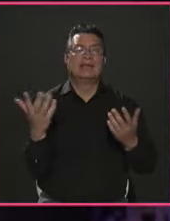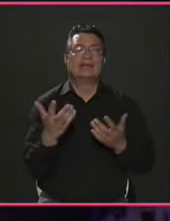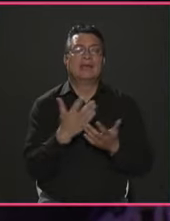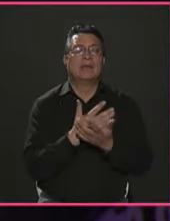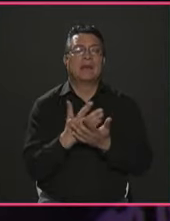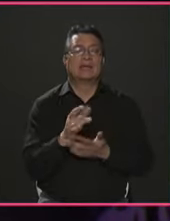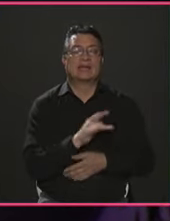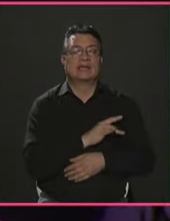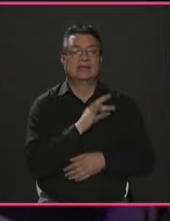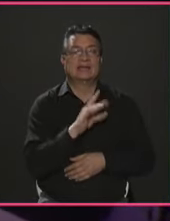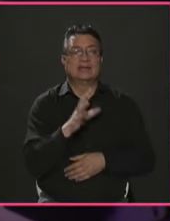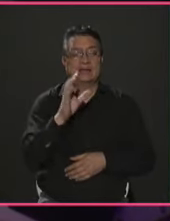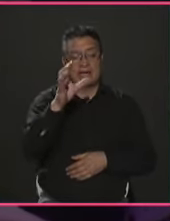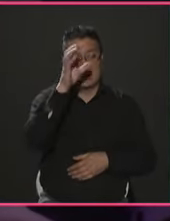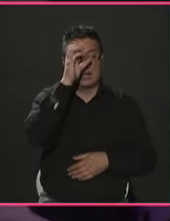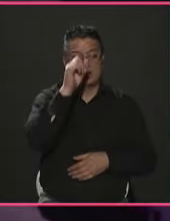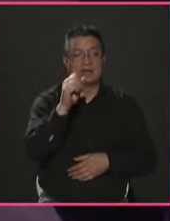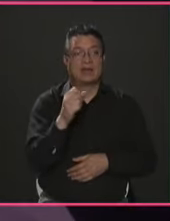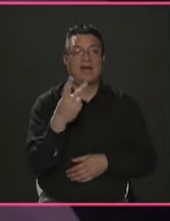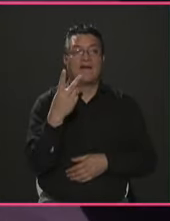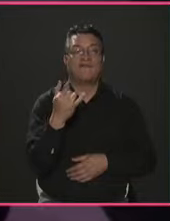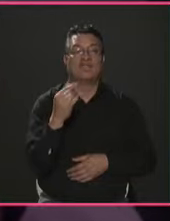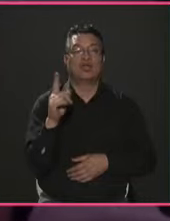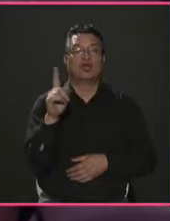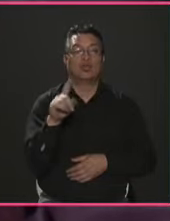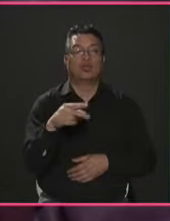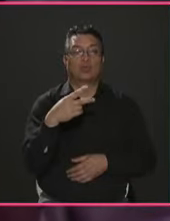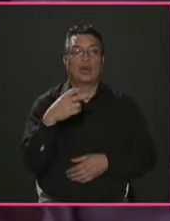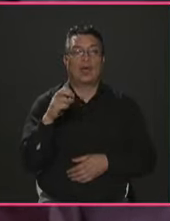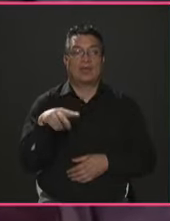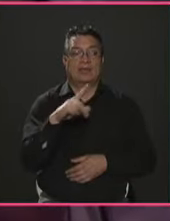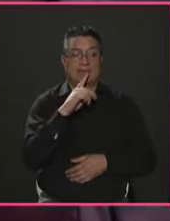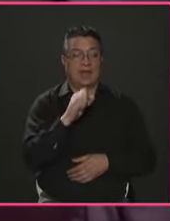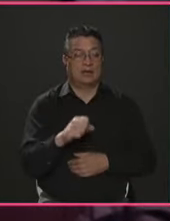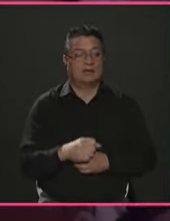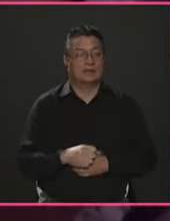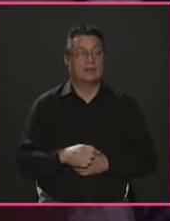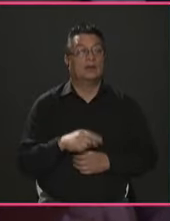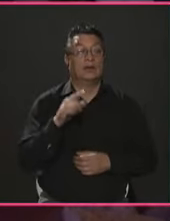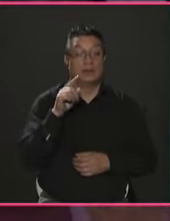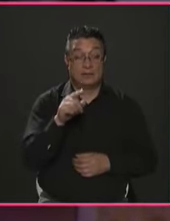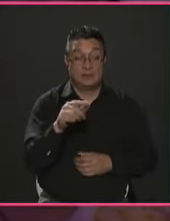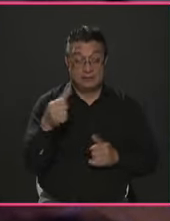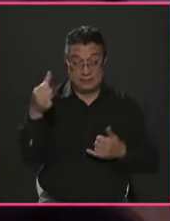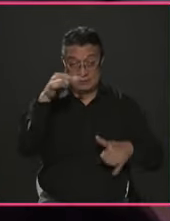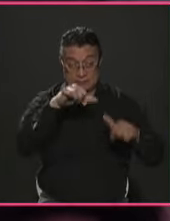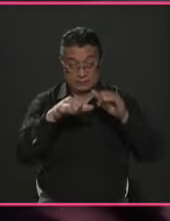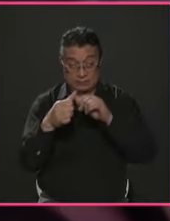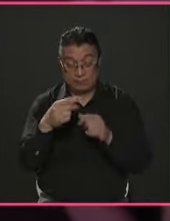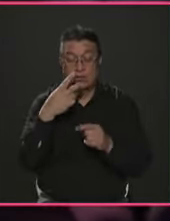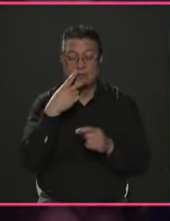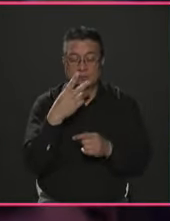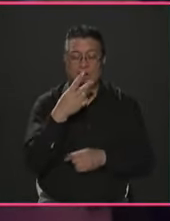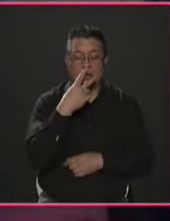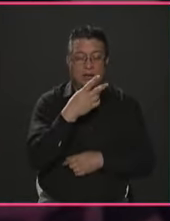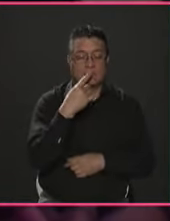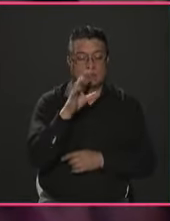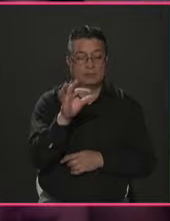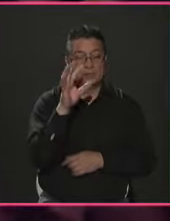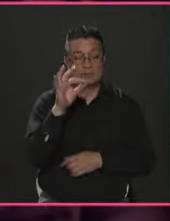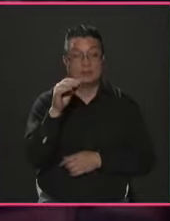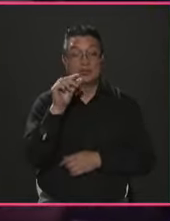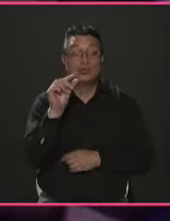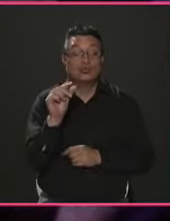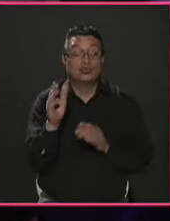ocurre en chile y en Argentina con el virus de los Andes los científicos que han trabajado en esto han identificado este pequeño